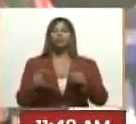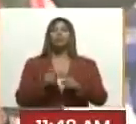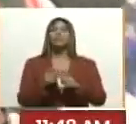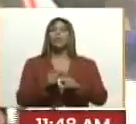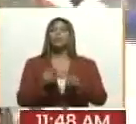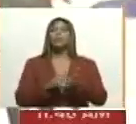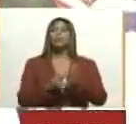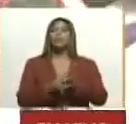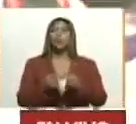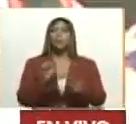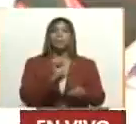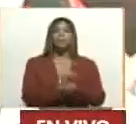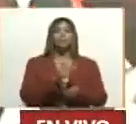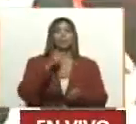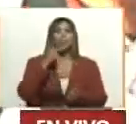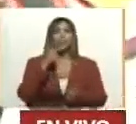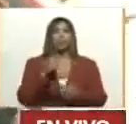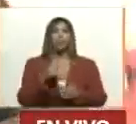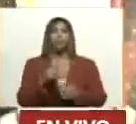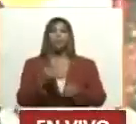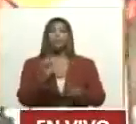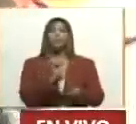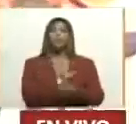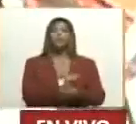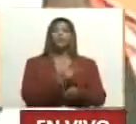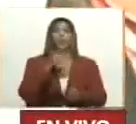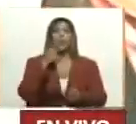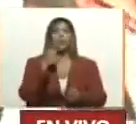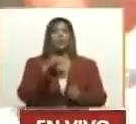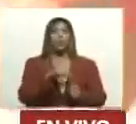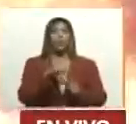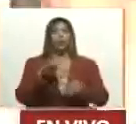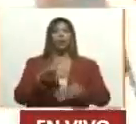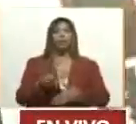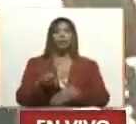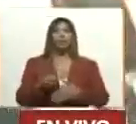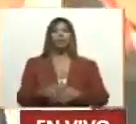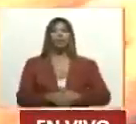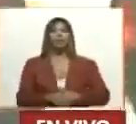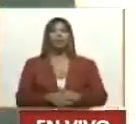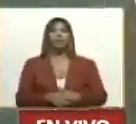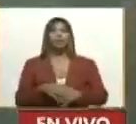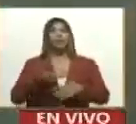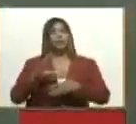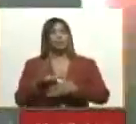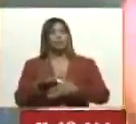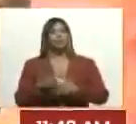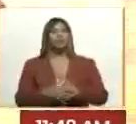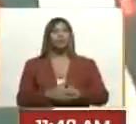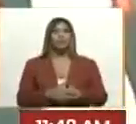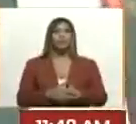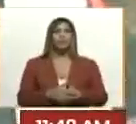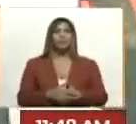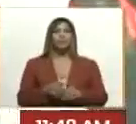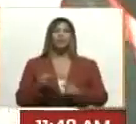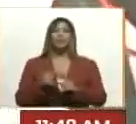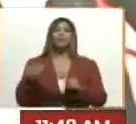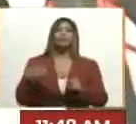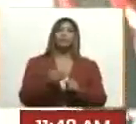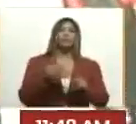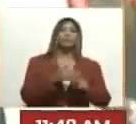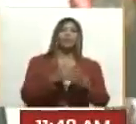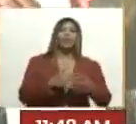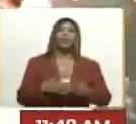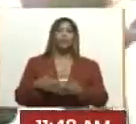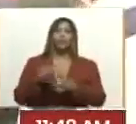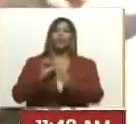definición actual de preso político. Ajá. Y para nosotros un preso político hoy en América Latina en América es aquel que es perseguido por el imperio